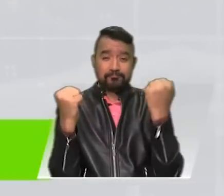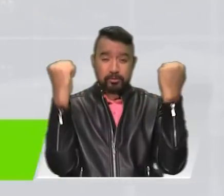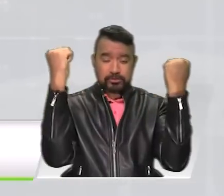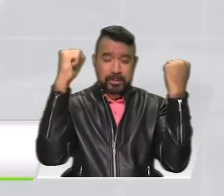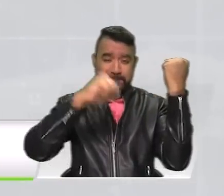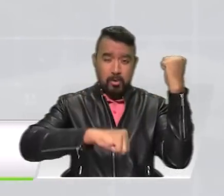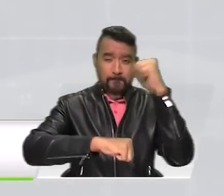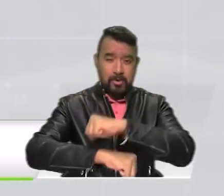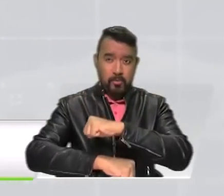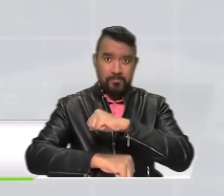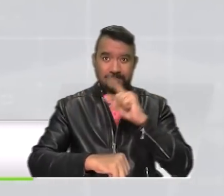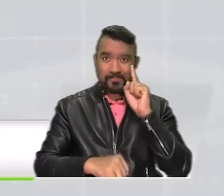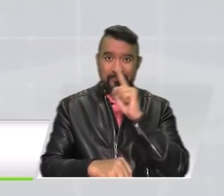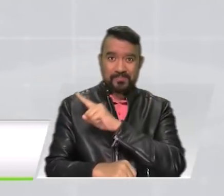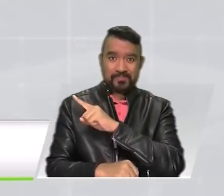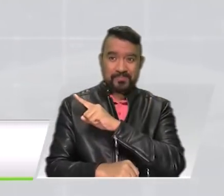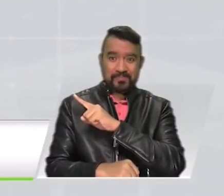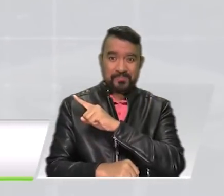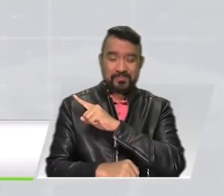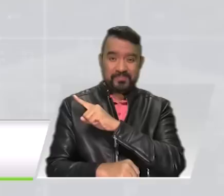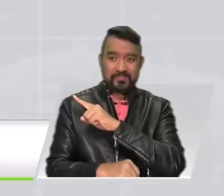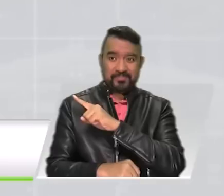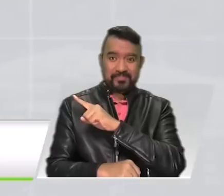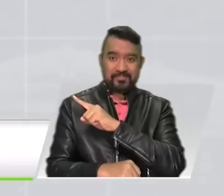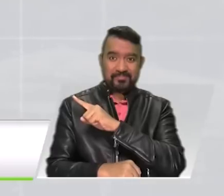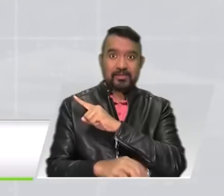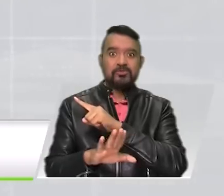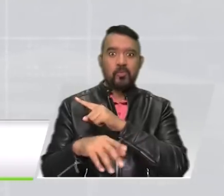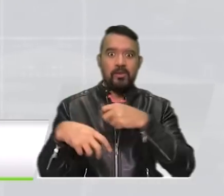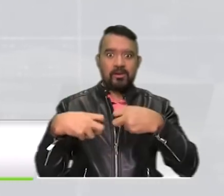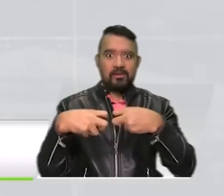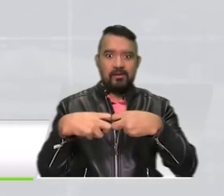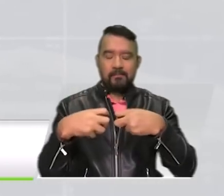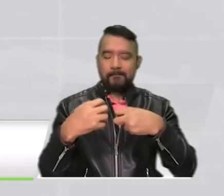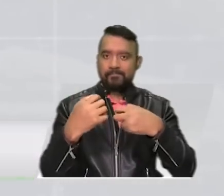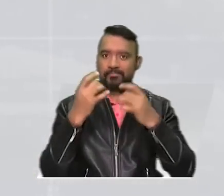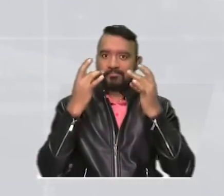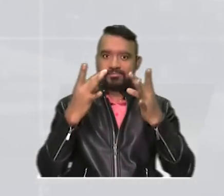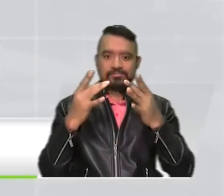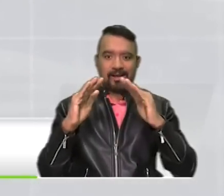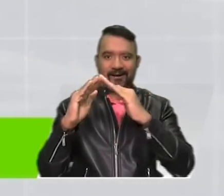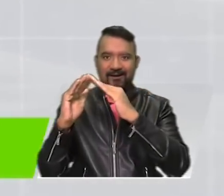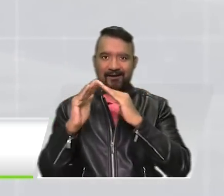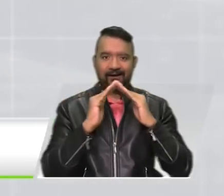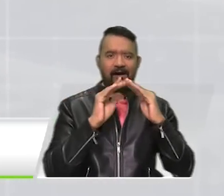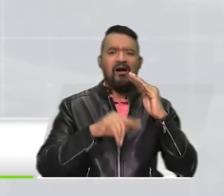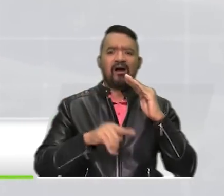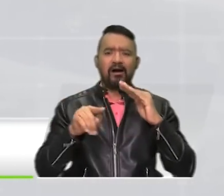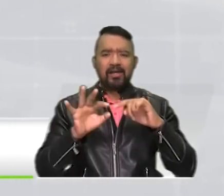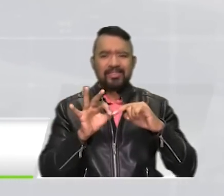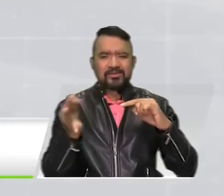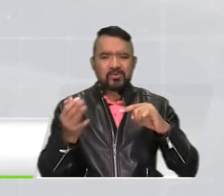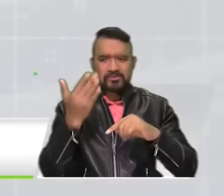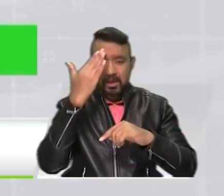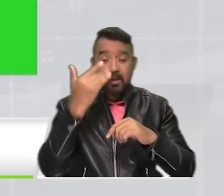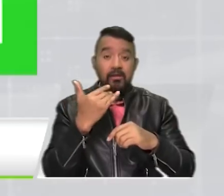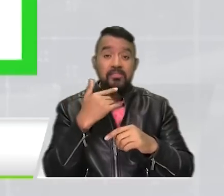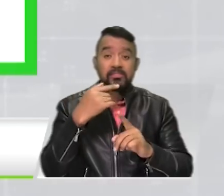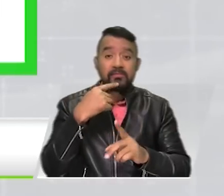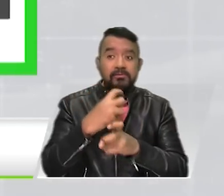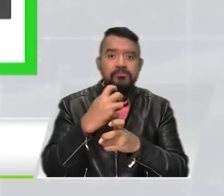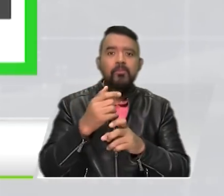ayer ocasionaron la caída de varios postes de energía que generaron la interrupción del servicio en el sector el tesoro del poblado en Medellín